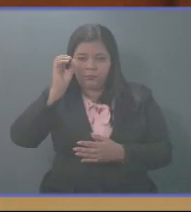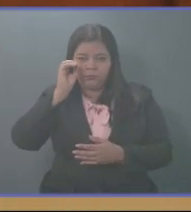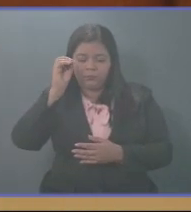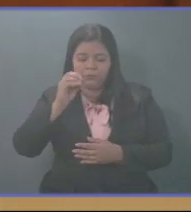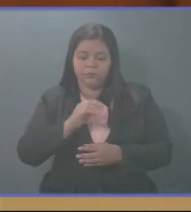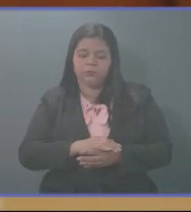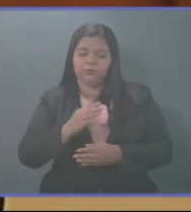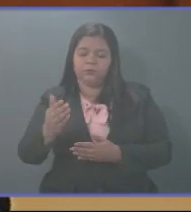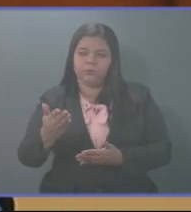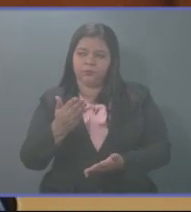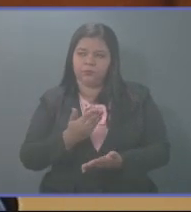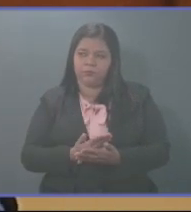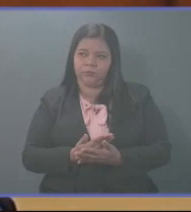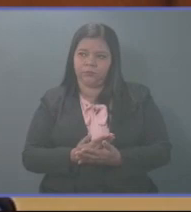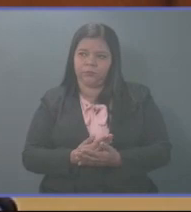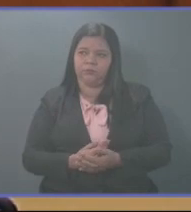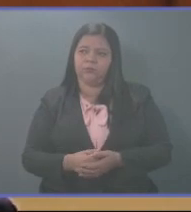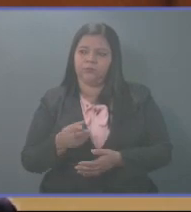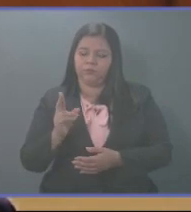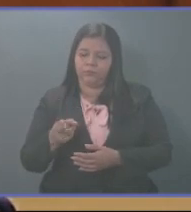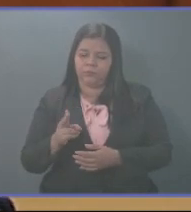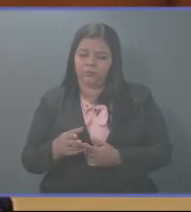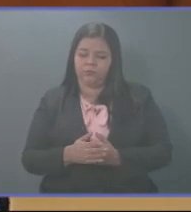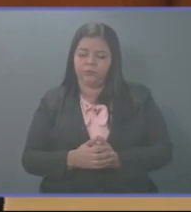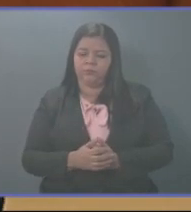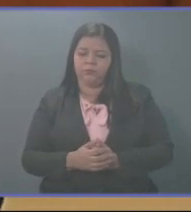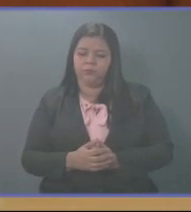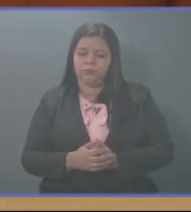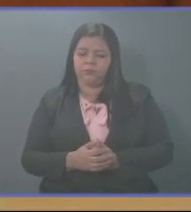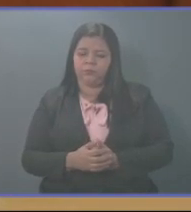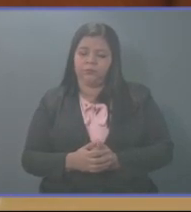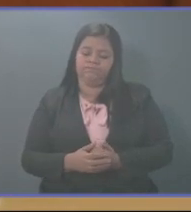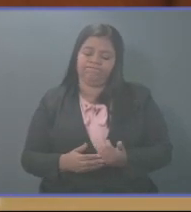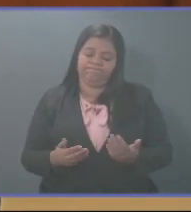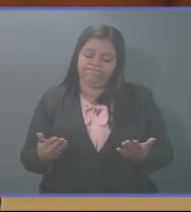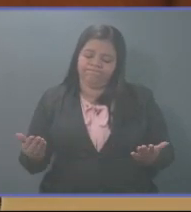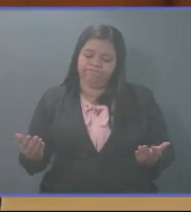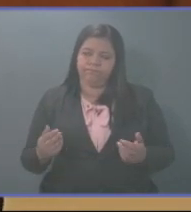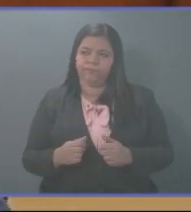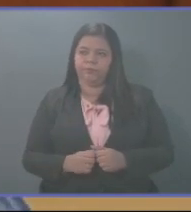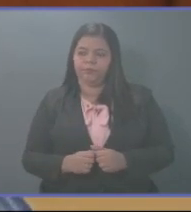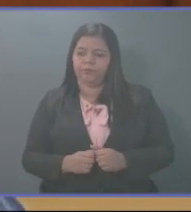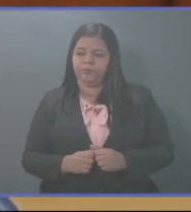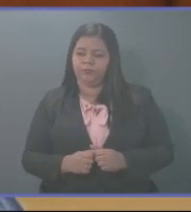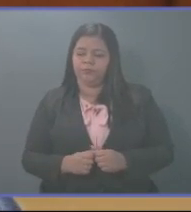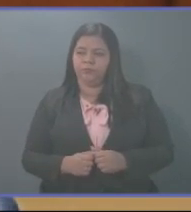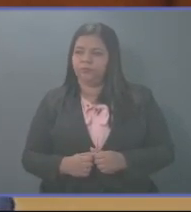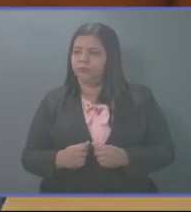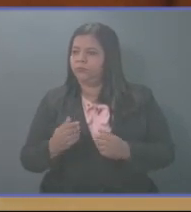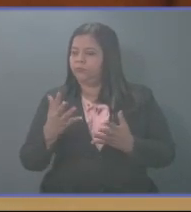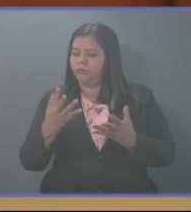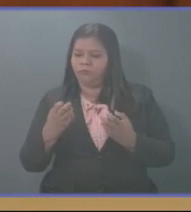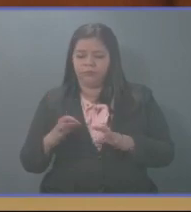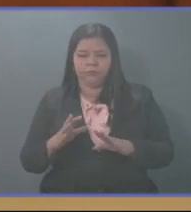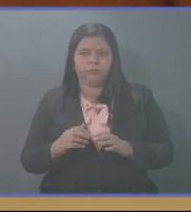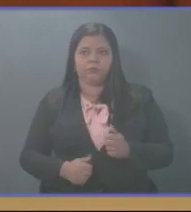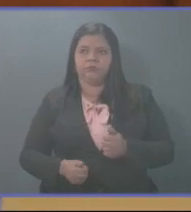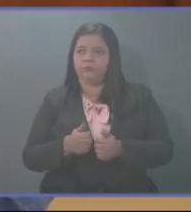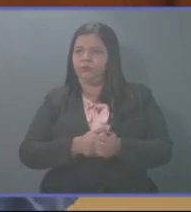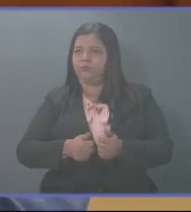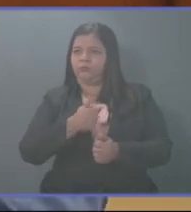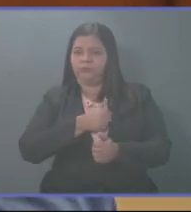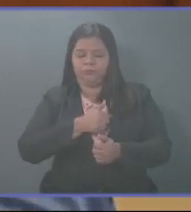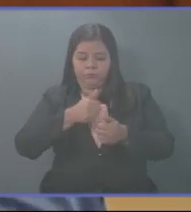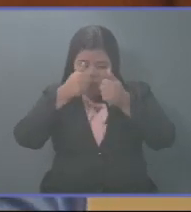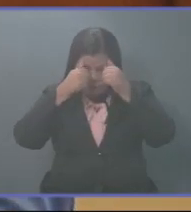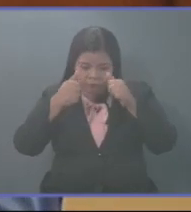y propuestas al mismo. Sin embargo, en aras de no retrasar la